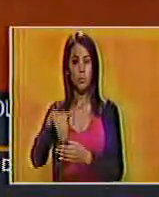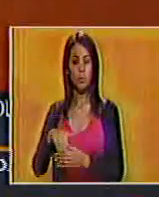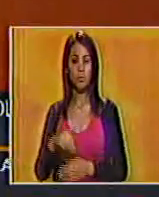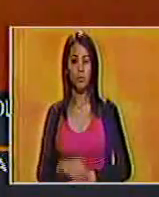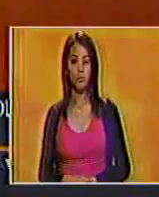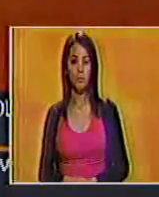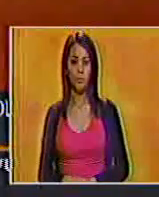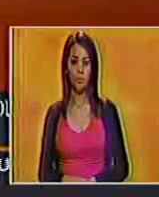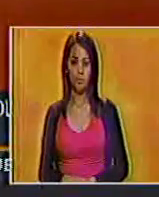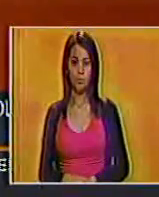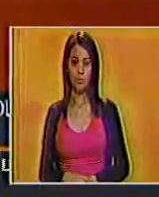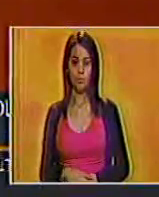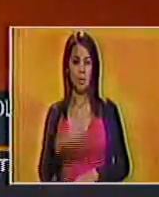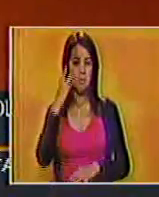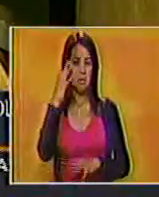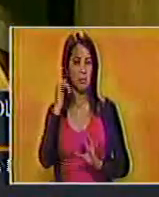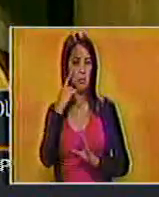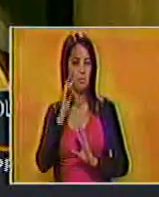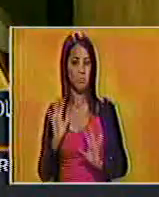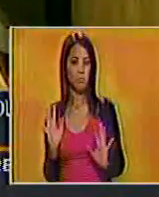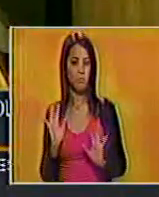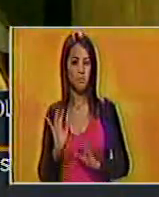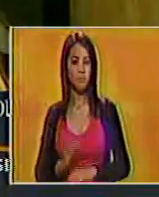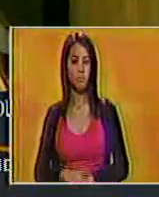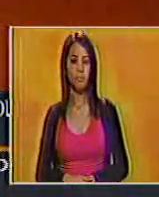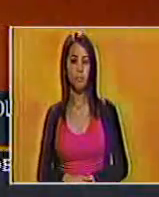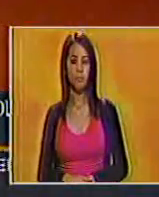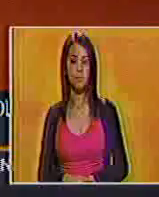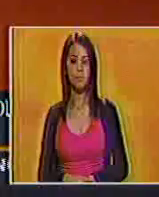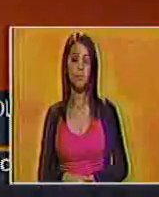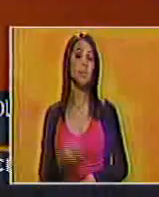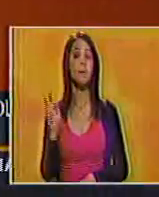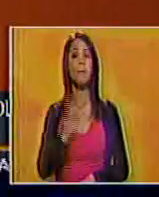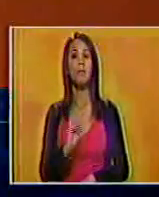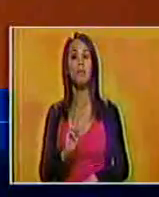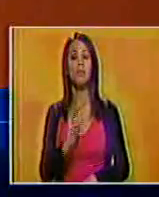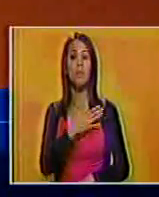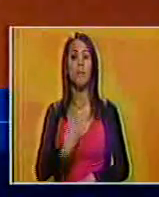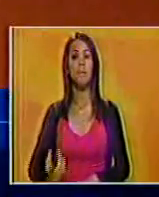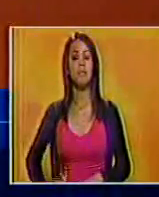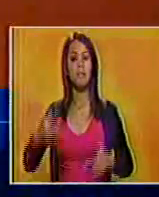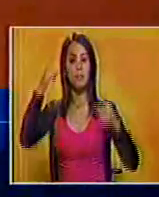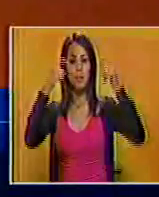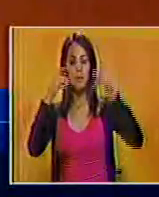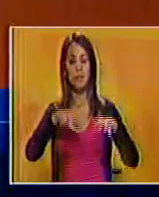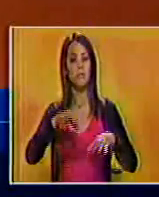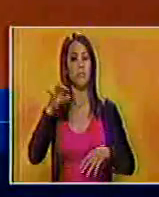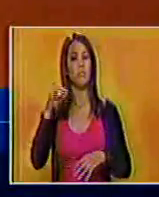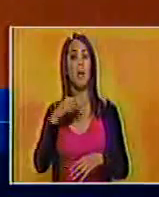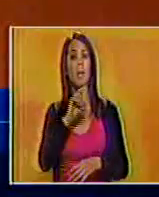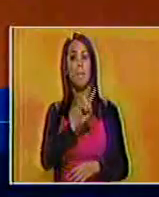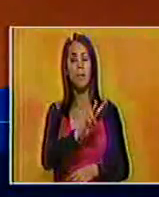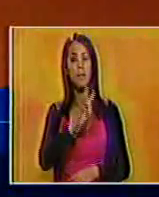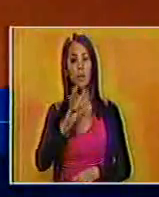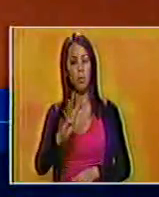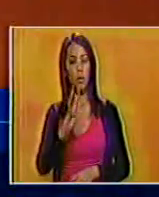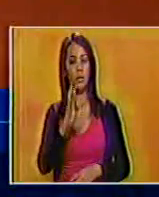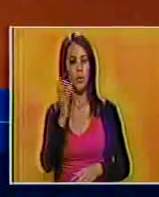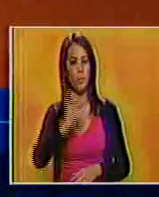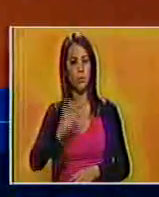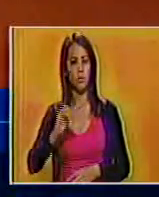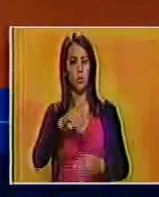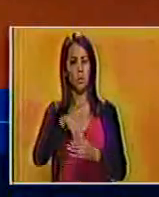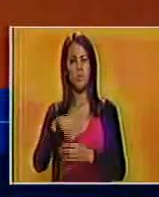algo. Imagínense ustedes por un momento que en Venezuela un presidente chavista fuera electo con el 24% de los votos. ¿Qué diría el